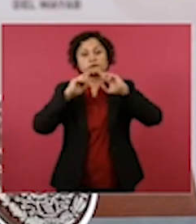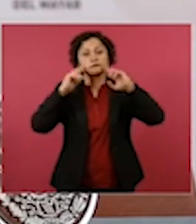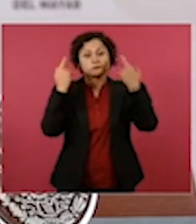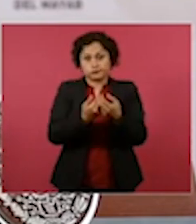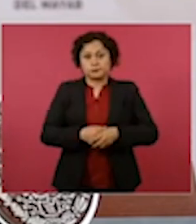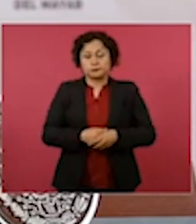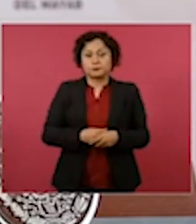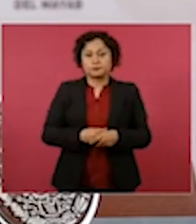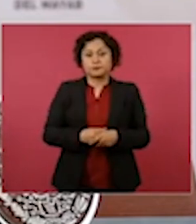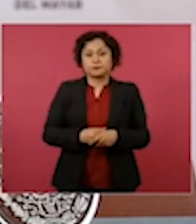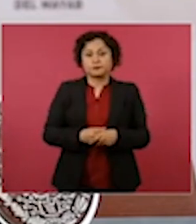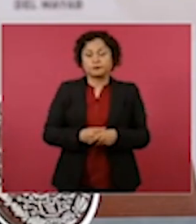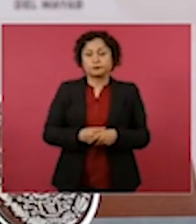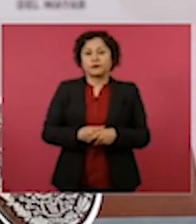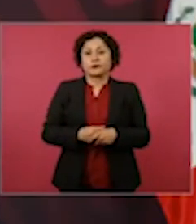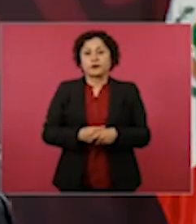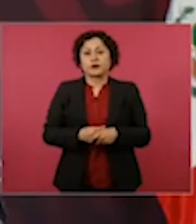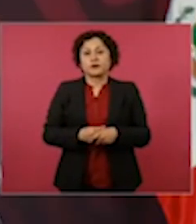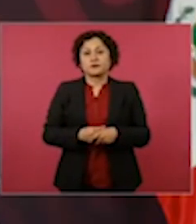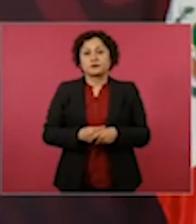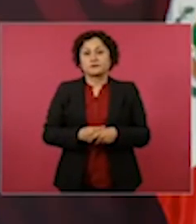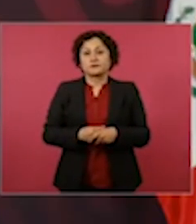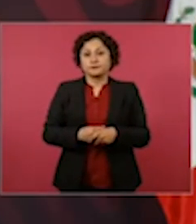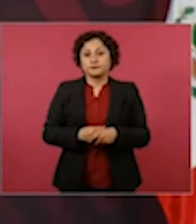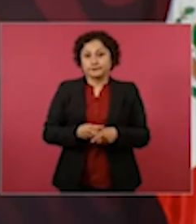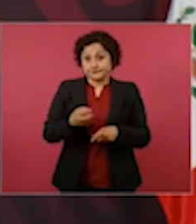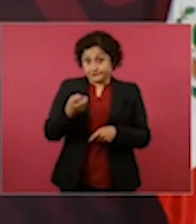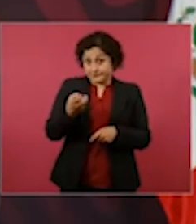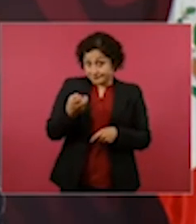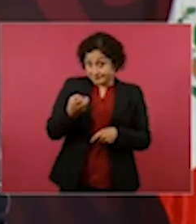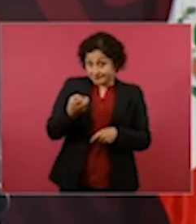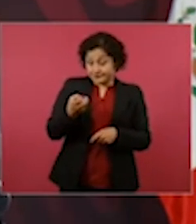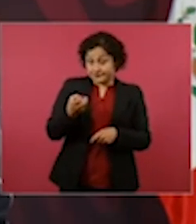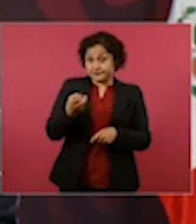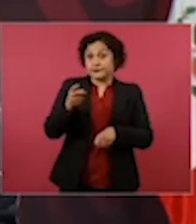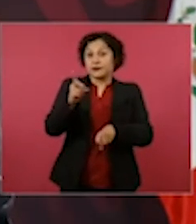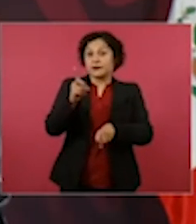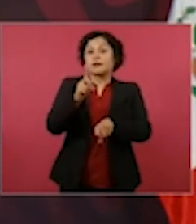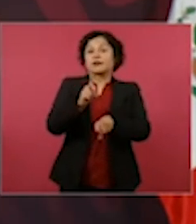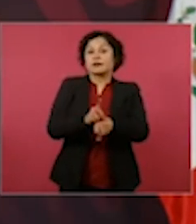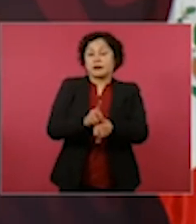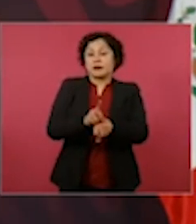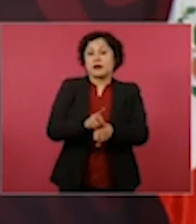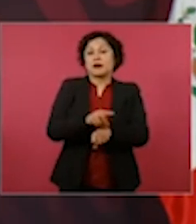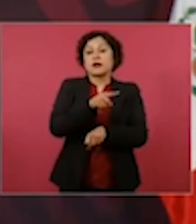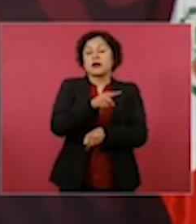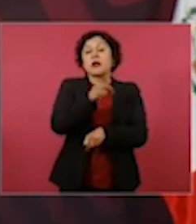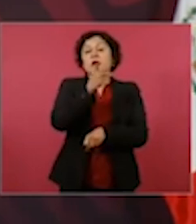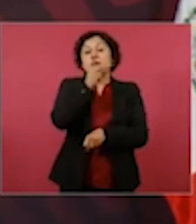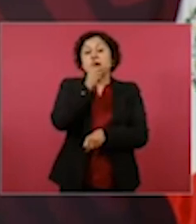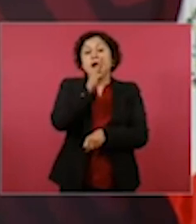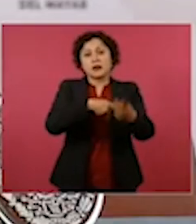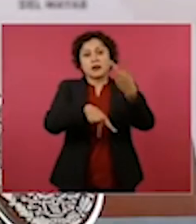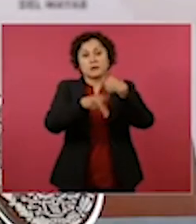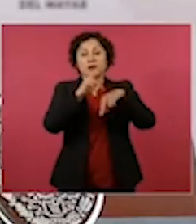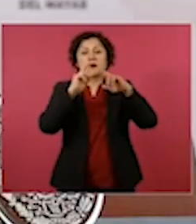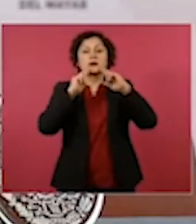29 y también ese día los padres van a tener una reunión con la